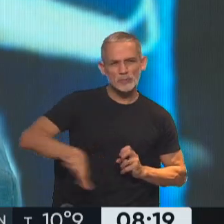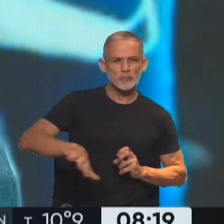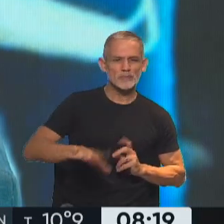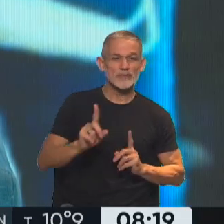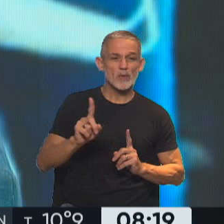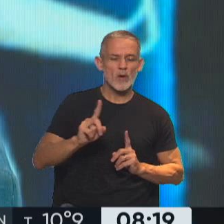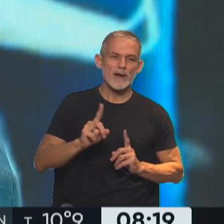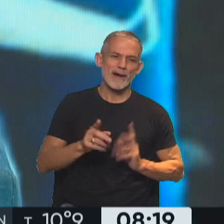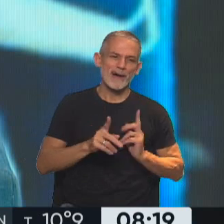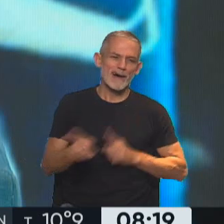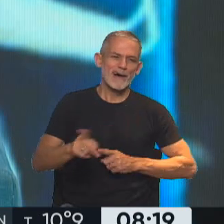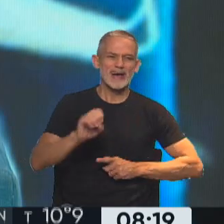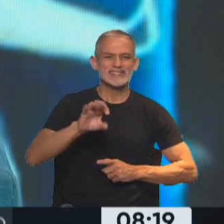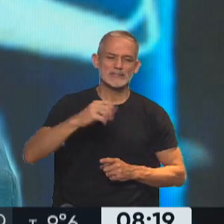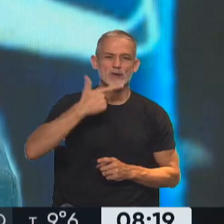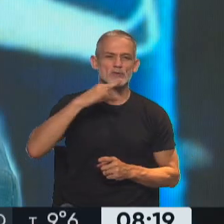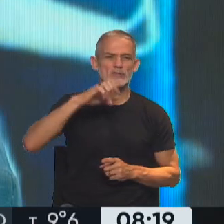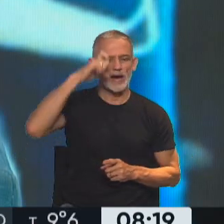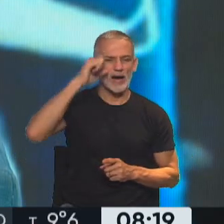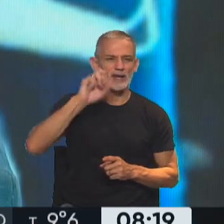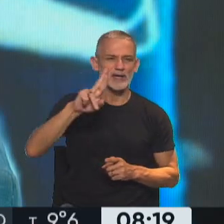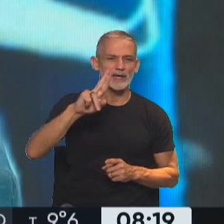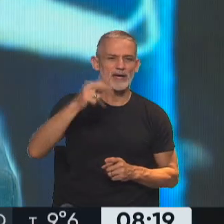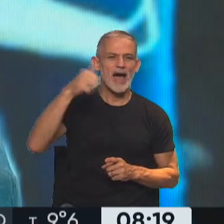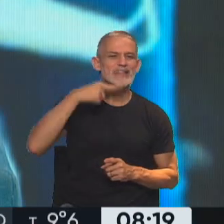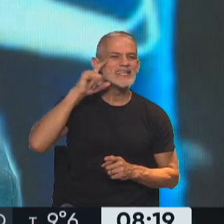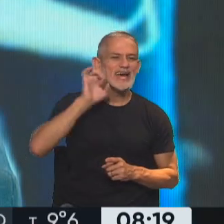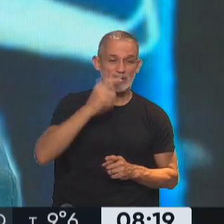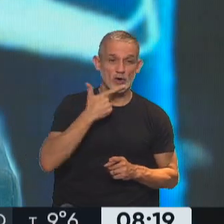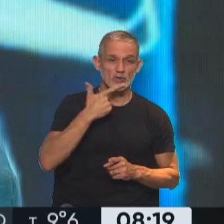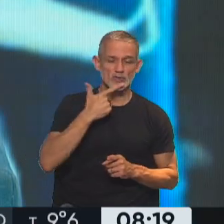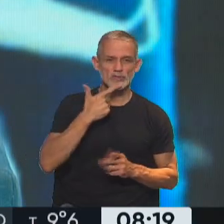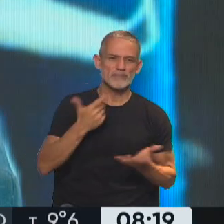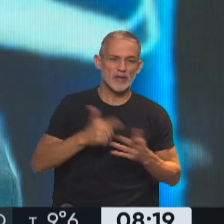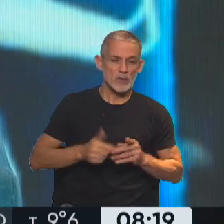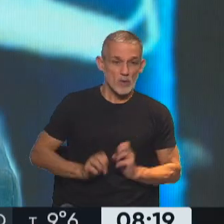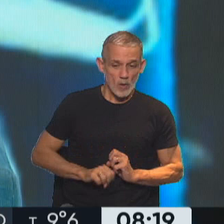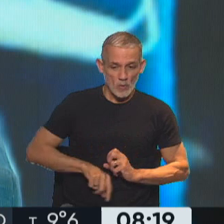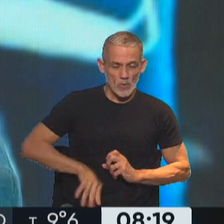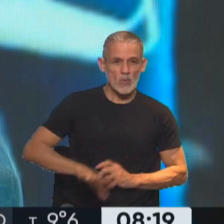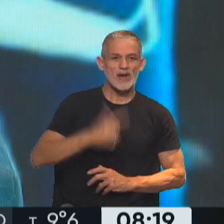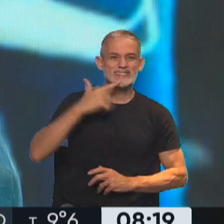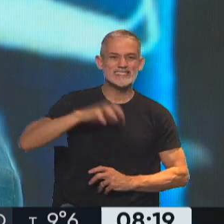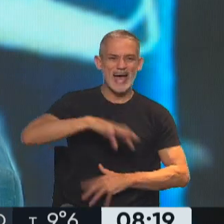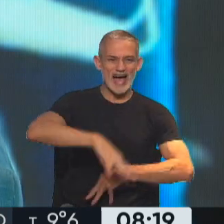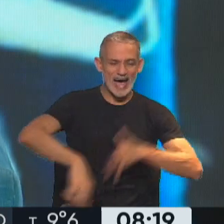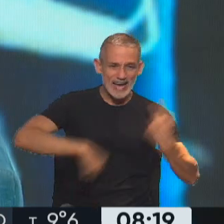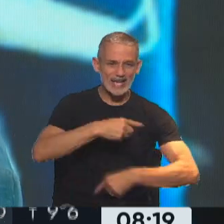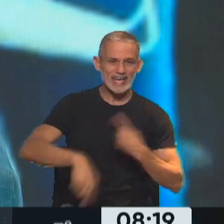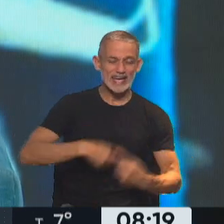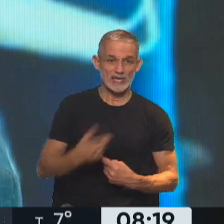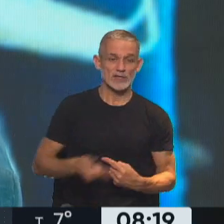algunos antígenos, lo que llamamos superantígeno de la espiga. Es como una proteína que se libera a la circulación y esto genera un